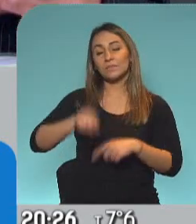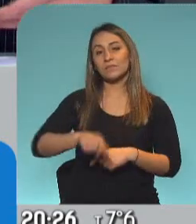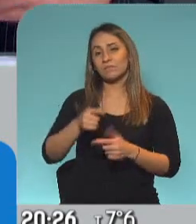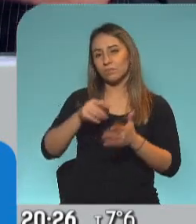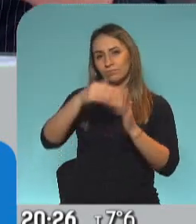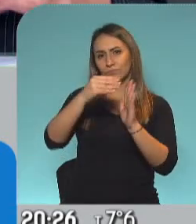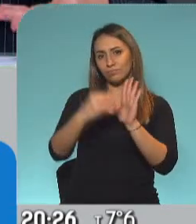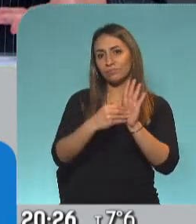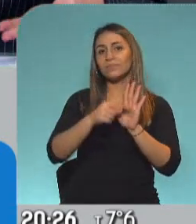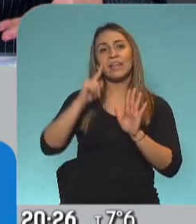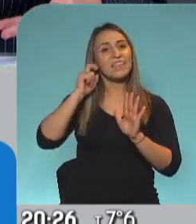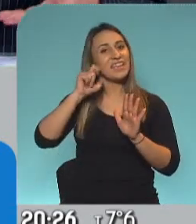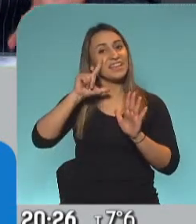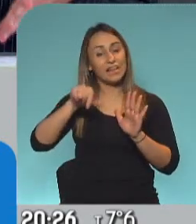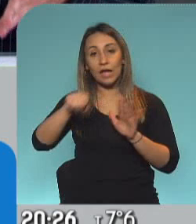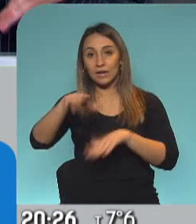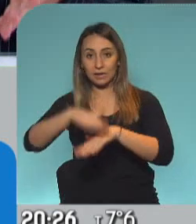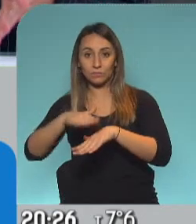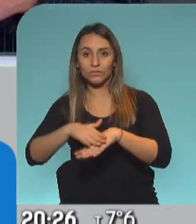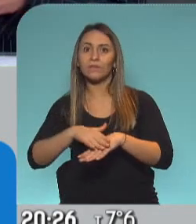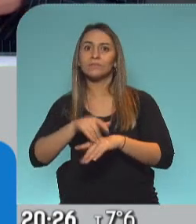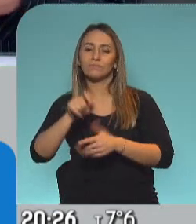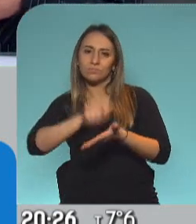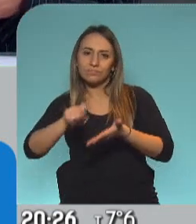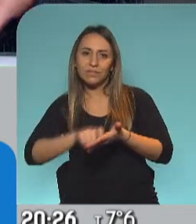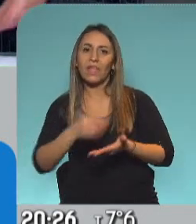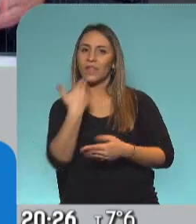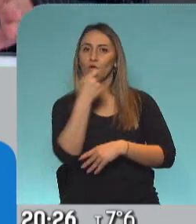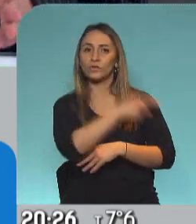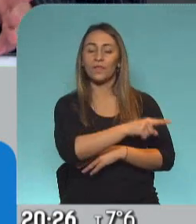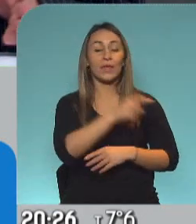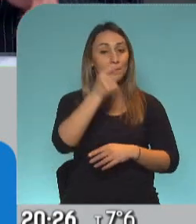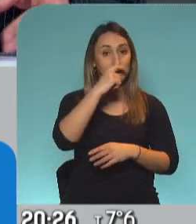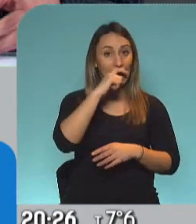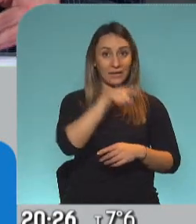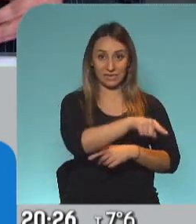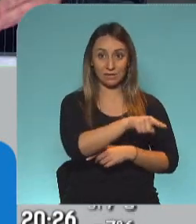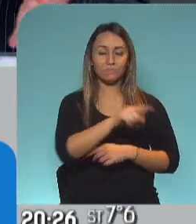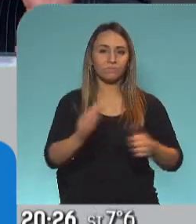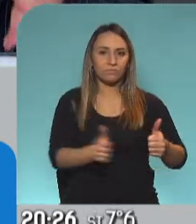que era uno de los que le escribía el discurso a Macri y hoy sigue trabajando junto a Mauricio Macri. Lo mencionan como